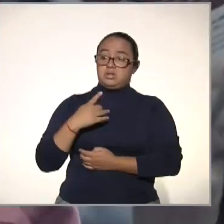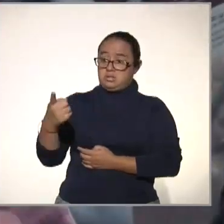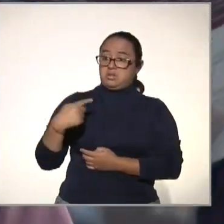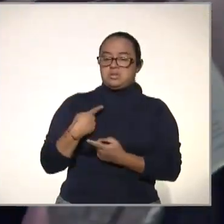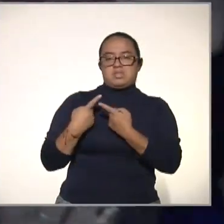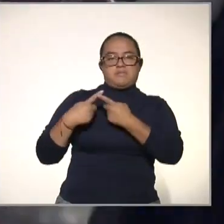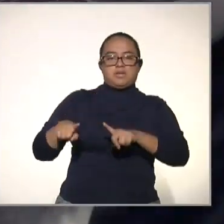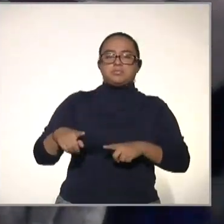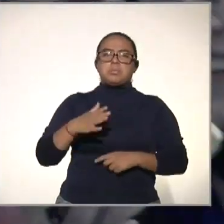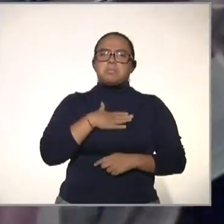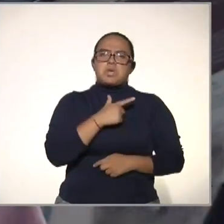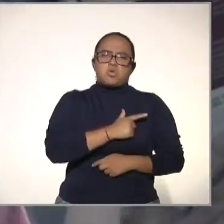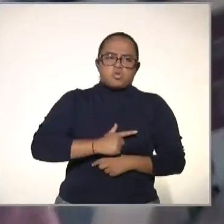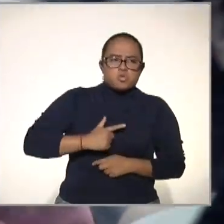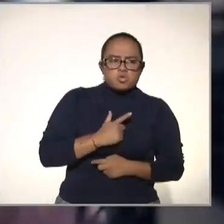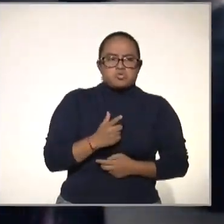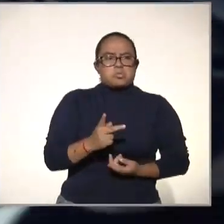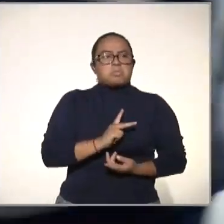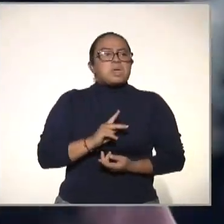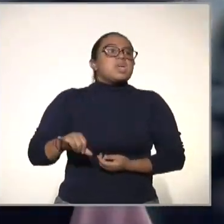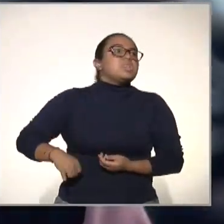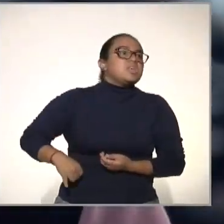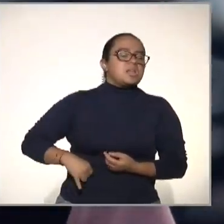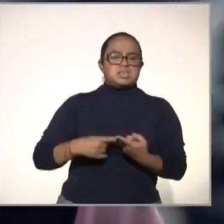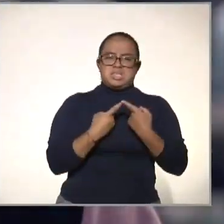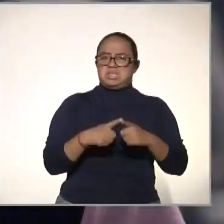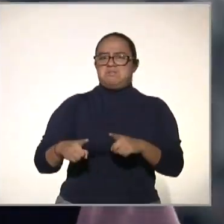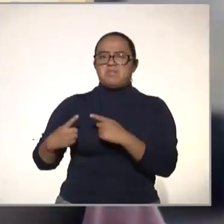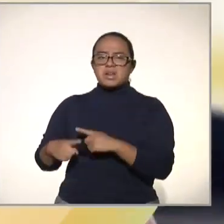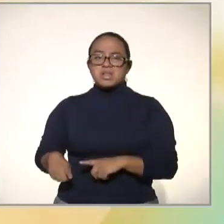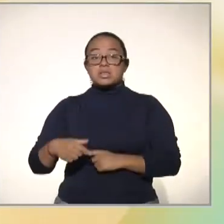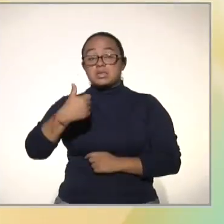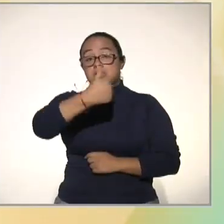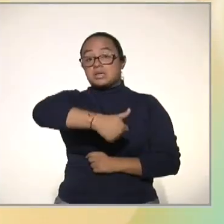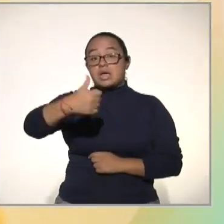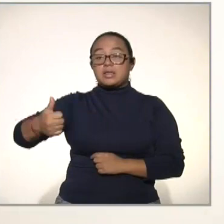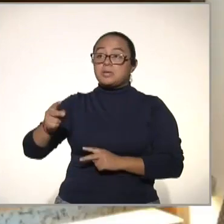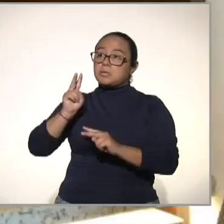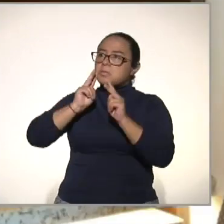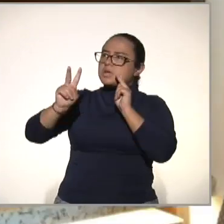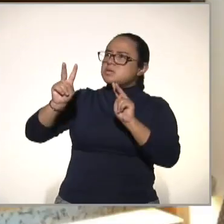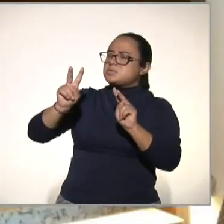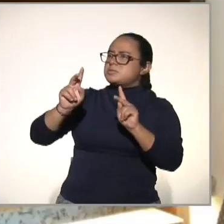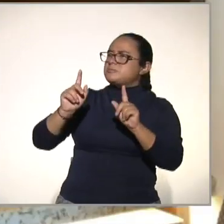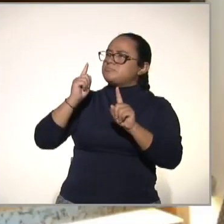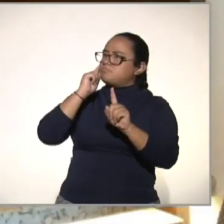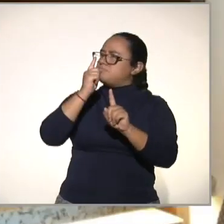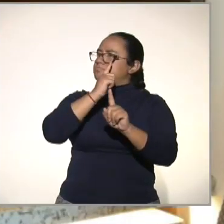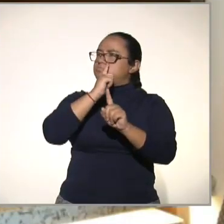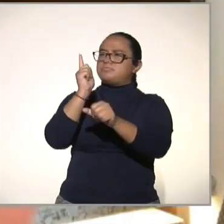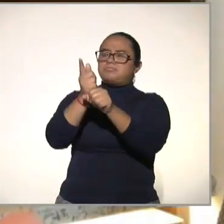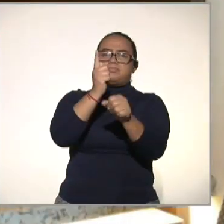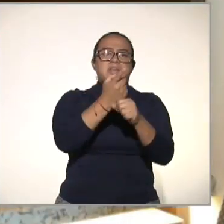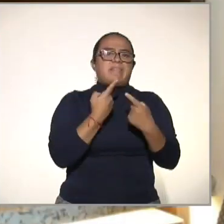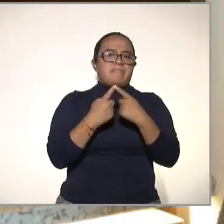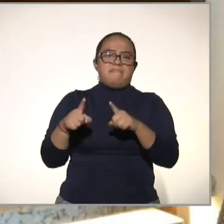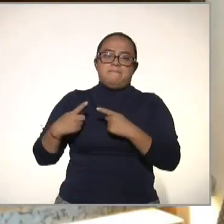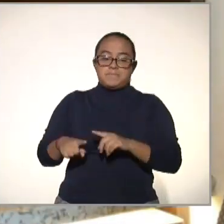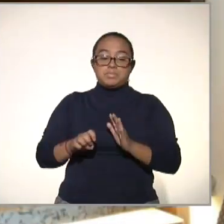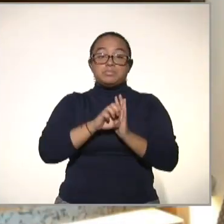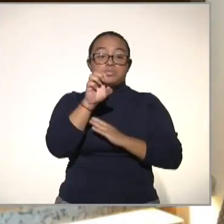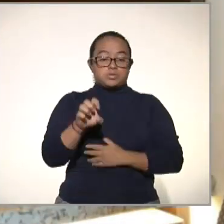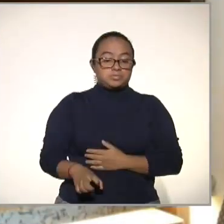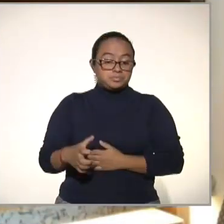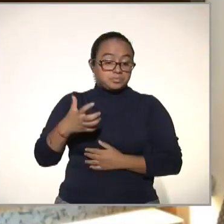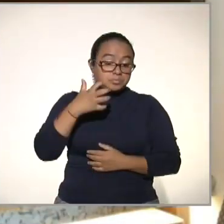intereses diferentes, gustos diferentes. Tenemos diferentes formas de ver el mundo y sus significados. Un gato